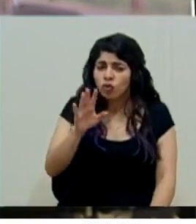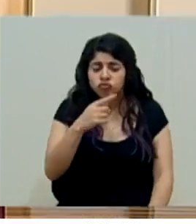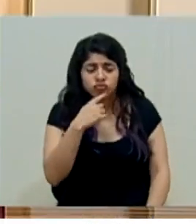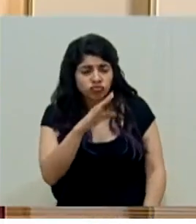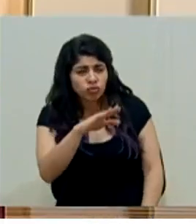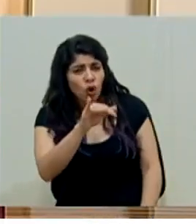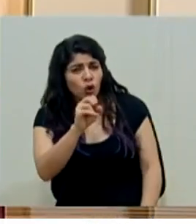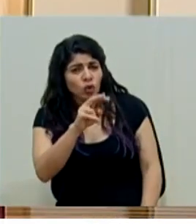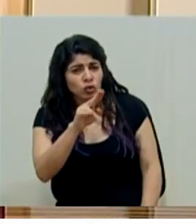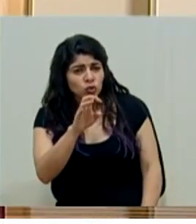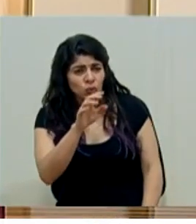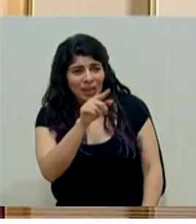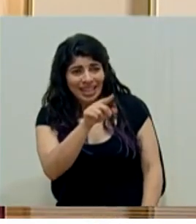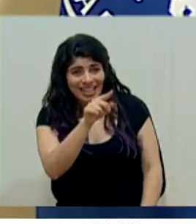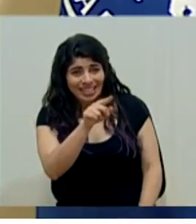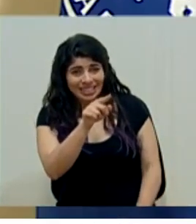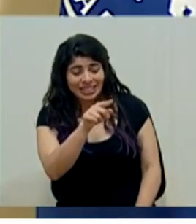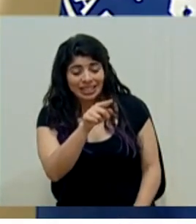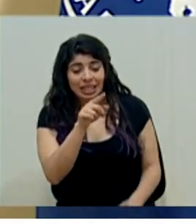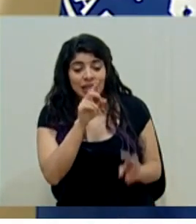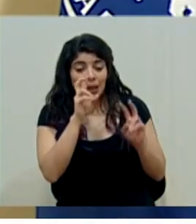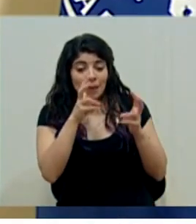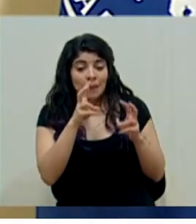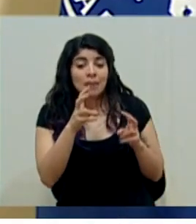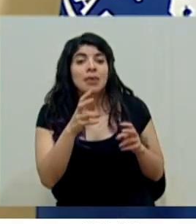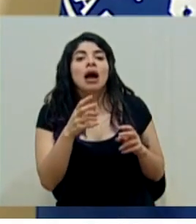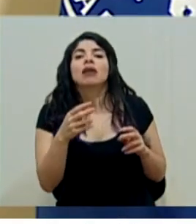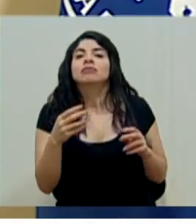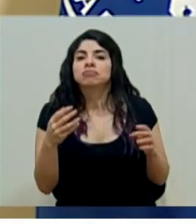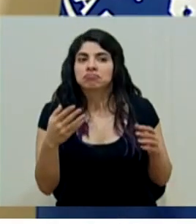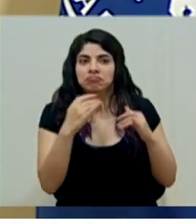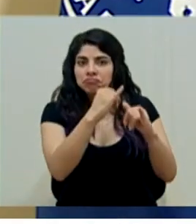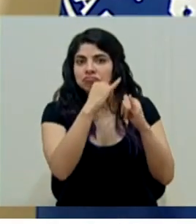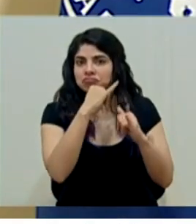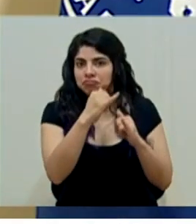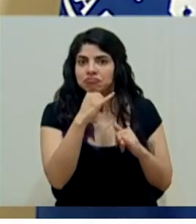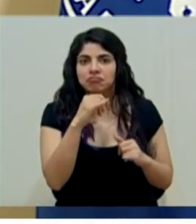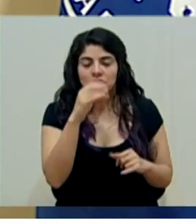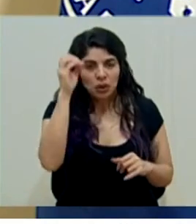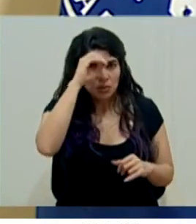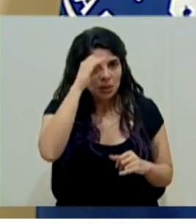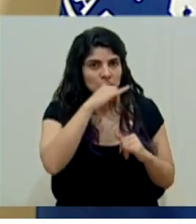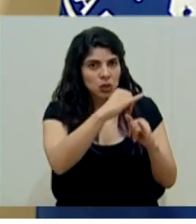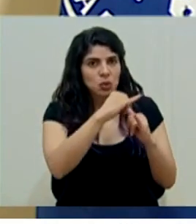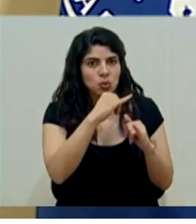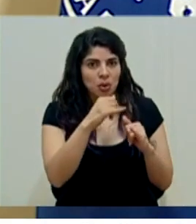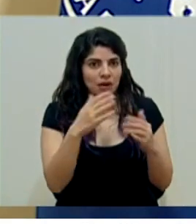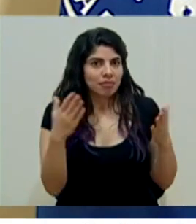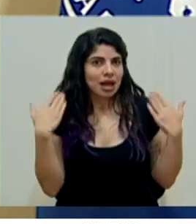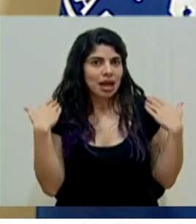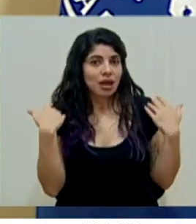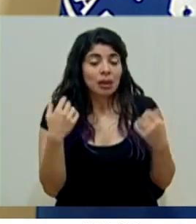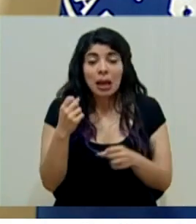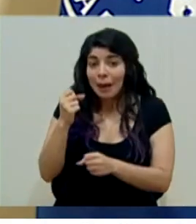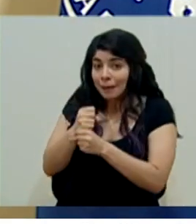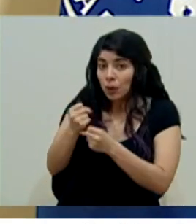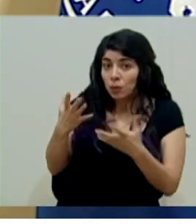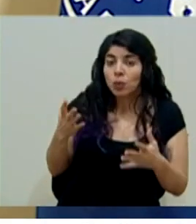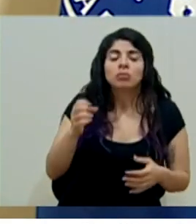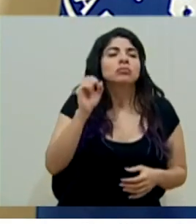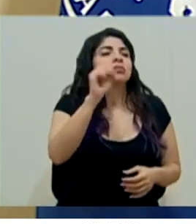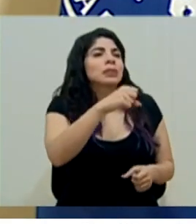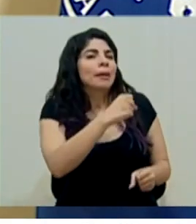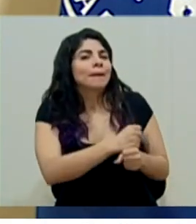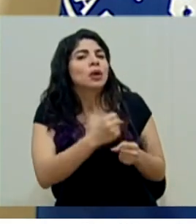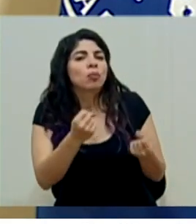Josué, en eso estamos alegremente juntos, en eso. Ahora... Empleo público. Empleo